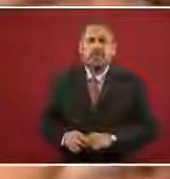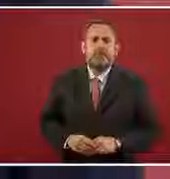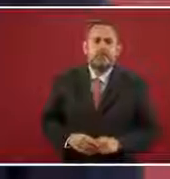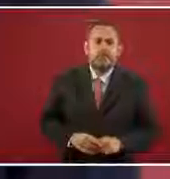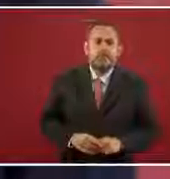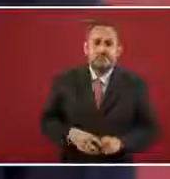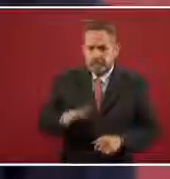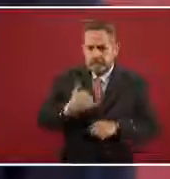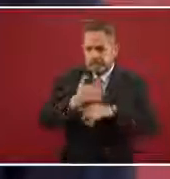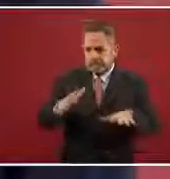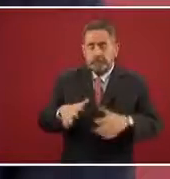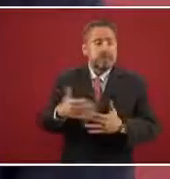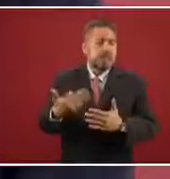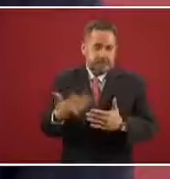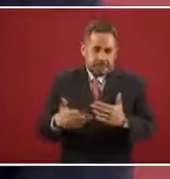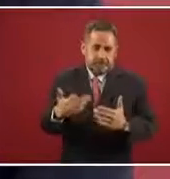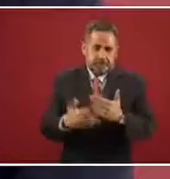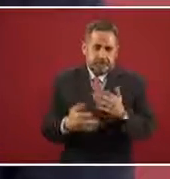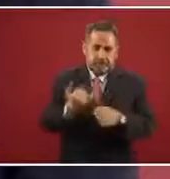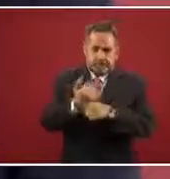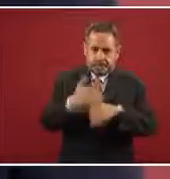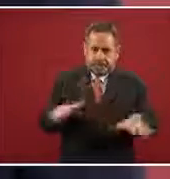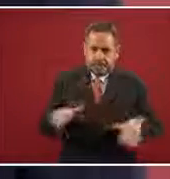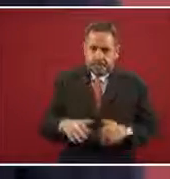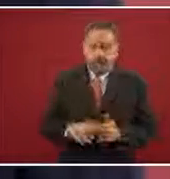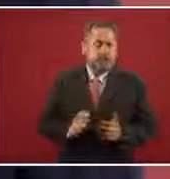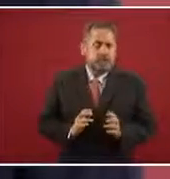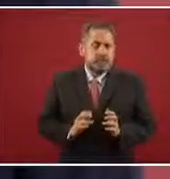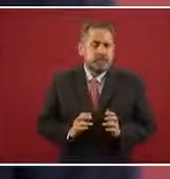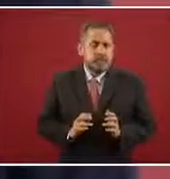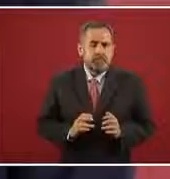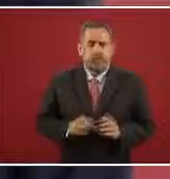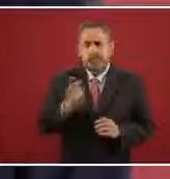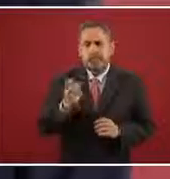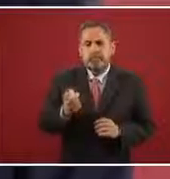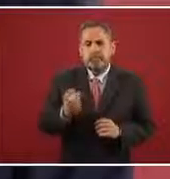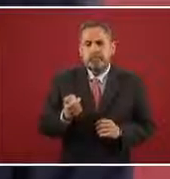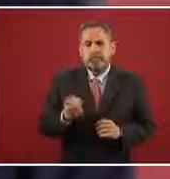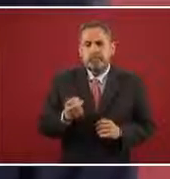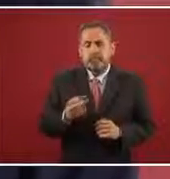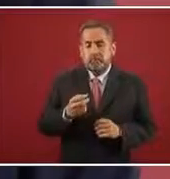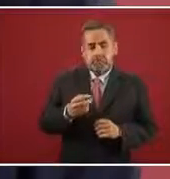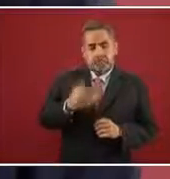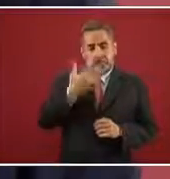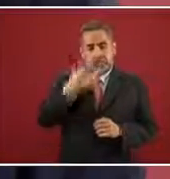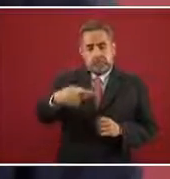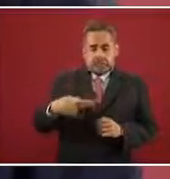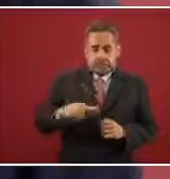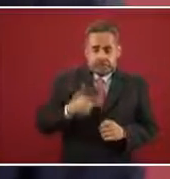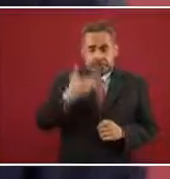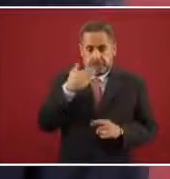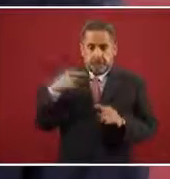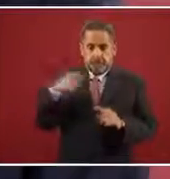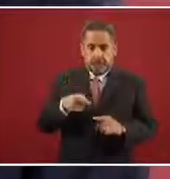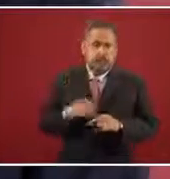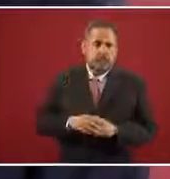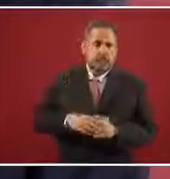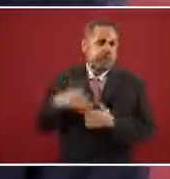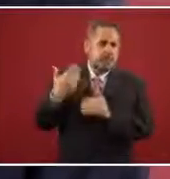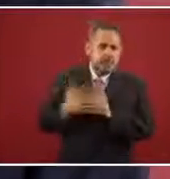información, hace falta información. O sea, por eso es buena tu pregunta. Vamos a